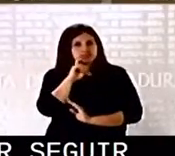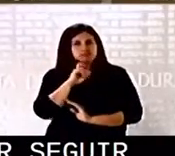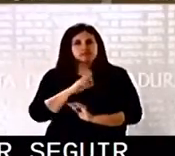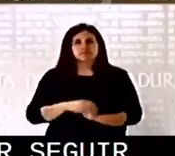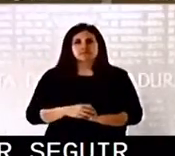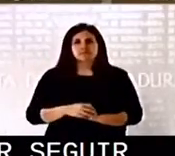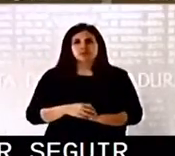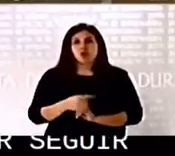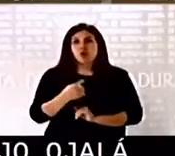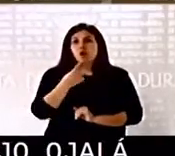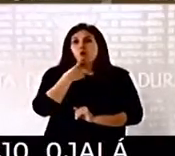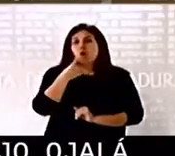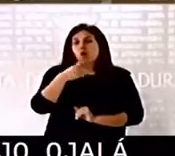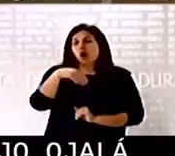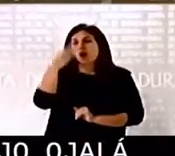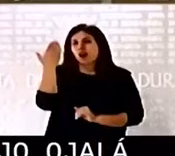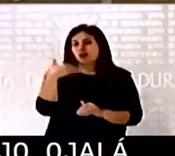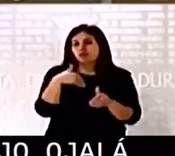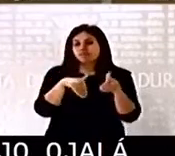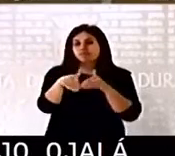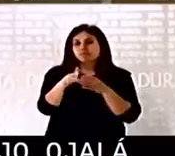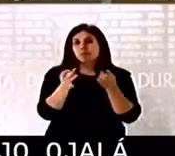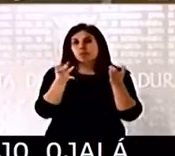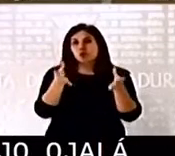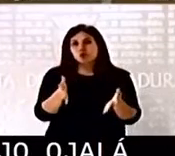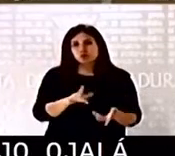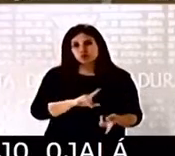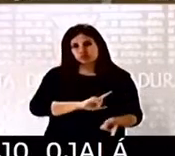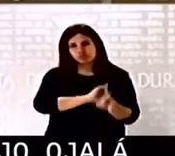Ojalá pasemos pronto a la nueva normalidad,